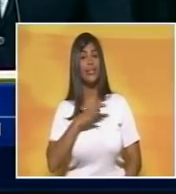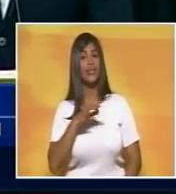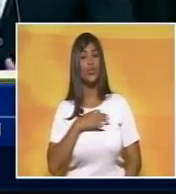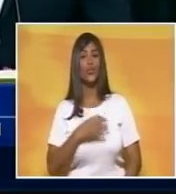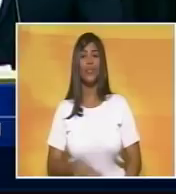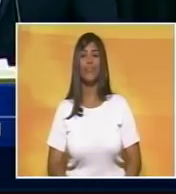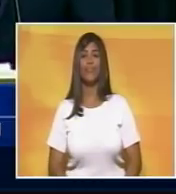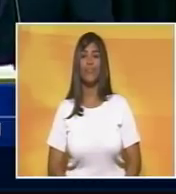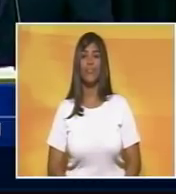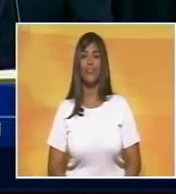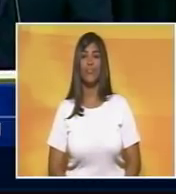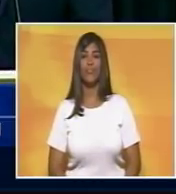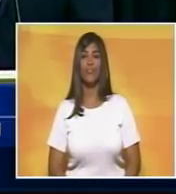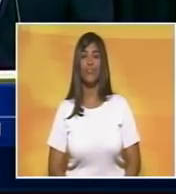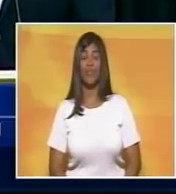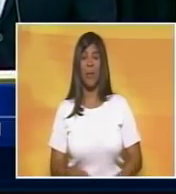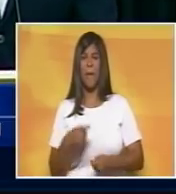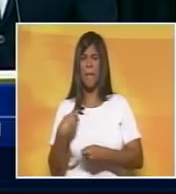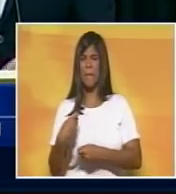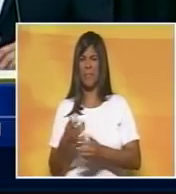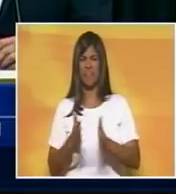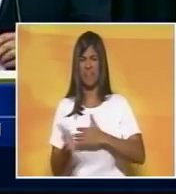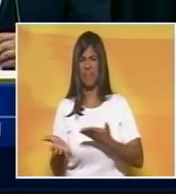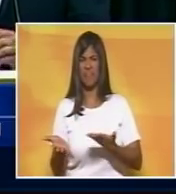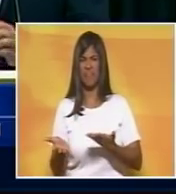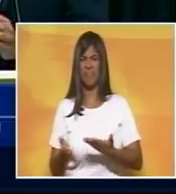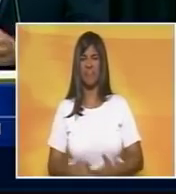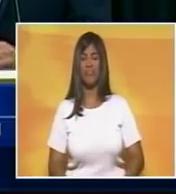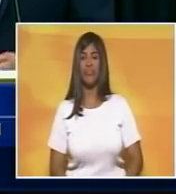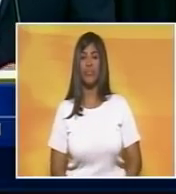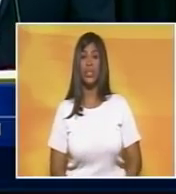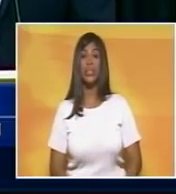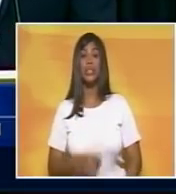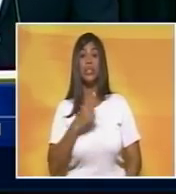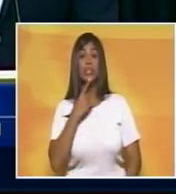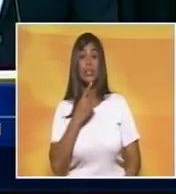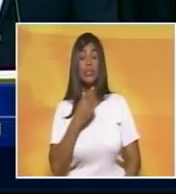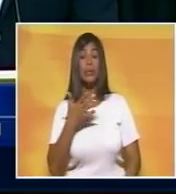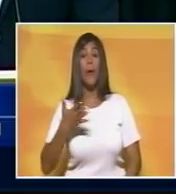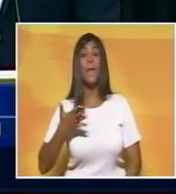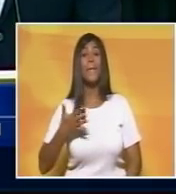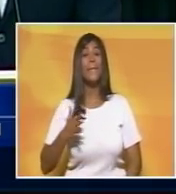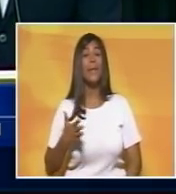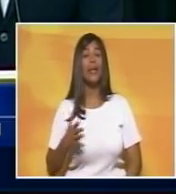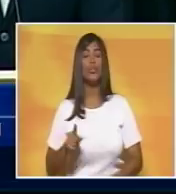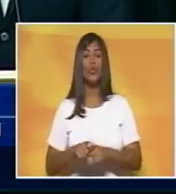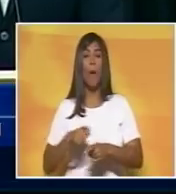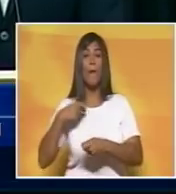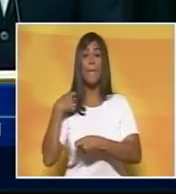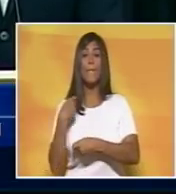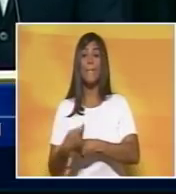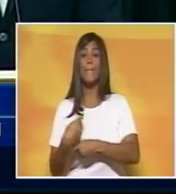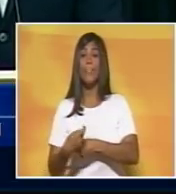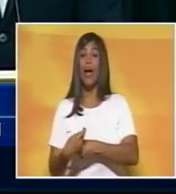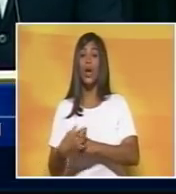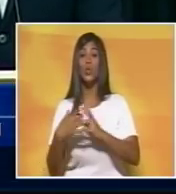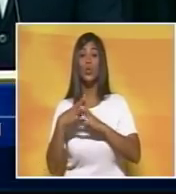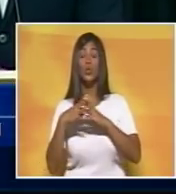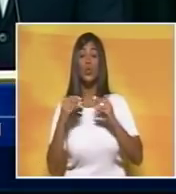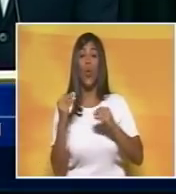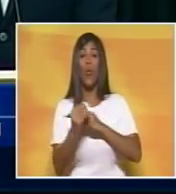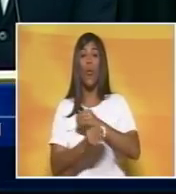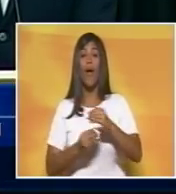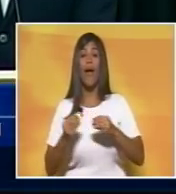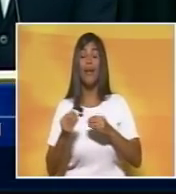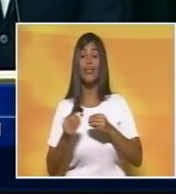señora Barrera. ¿Los fondos para qué? Supuestamente para financiar todas las